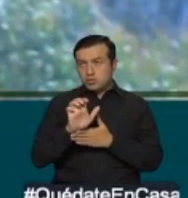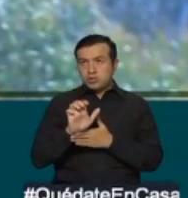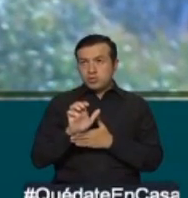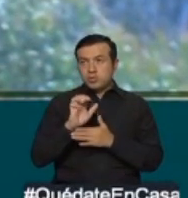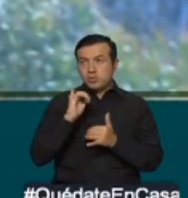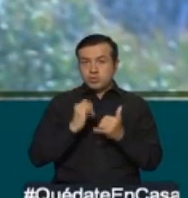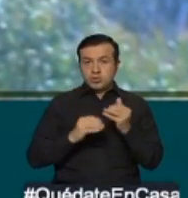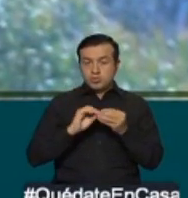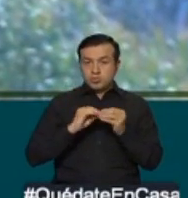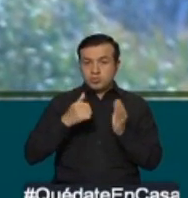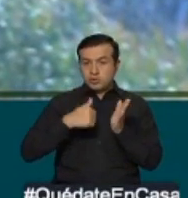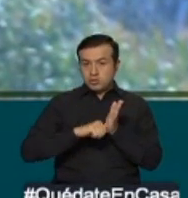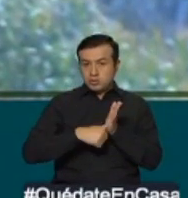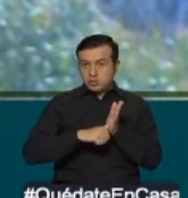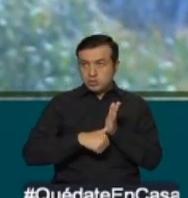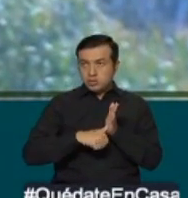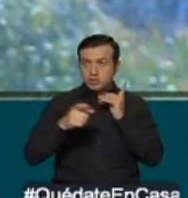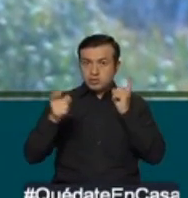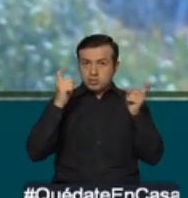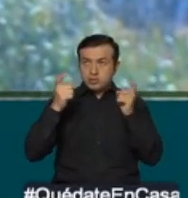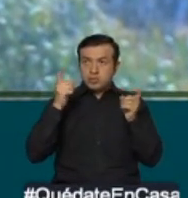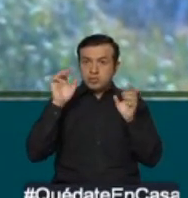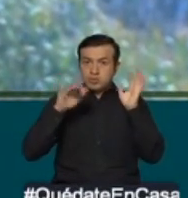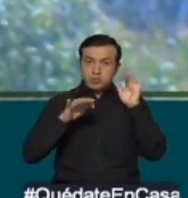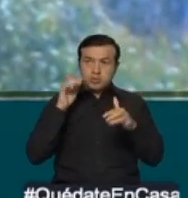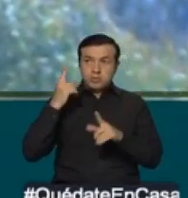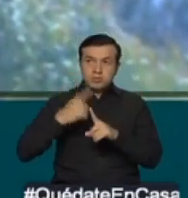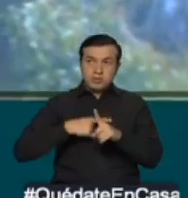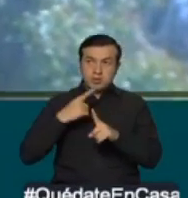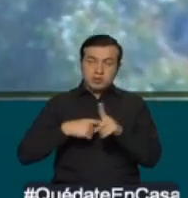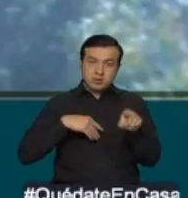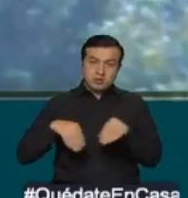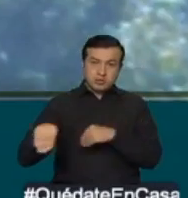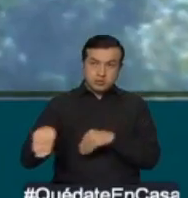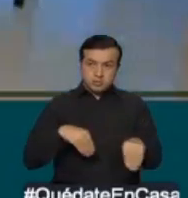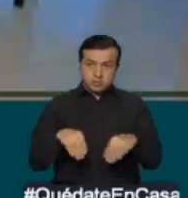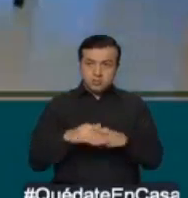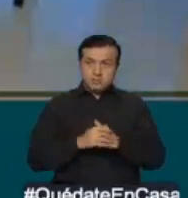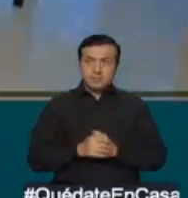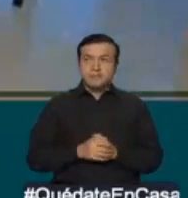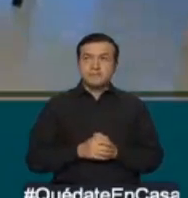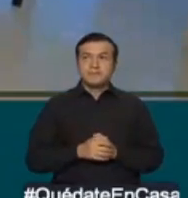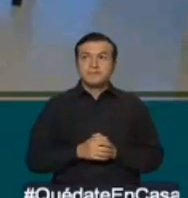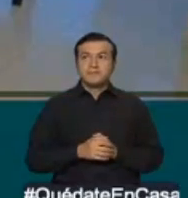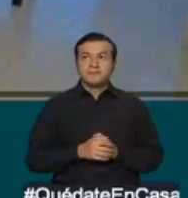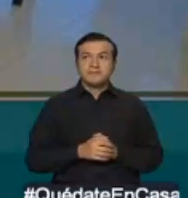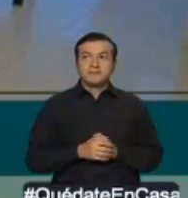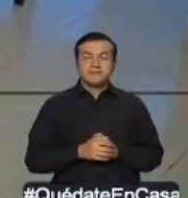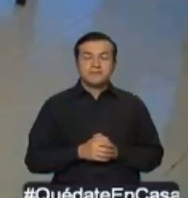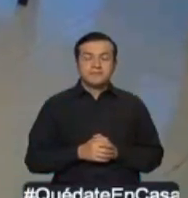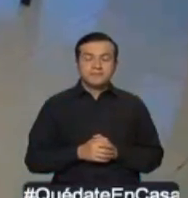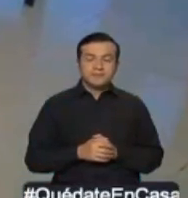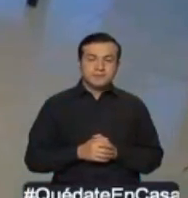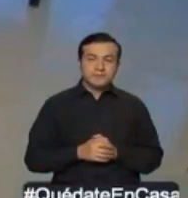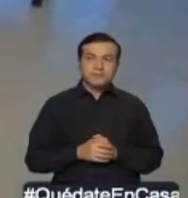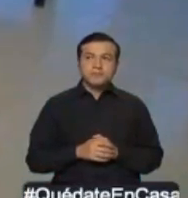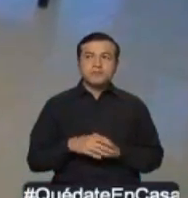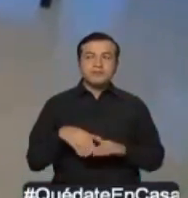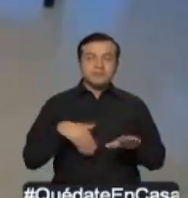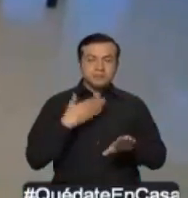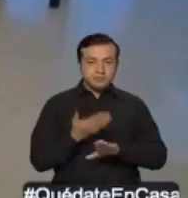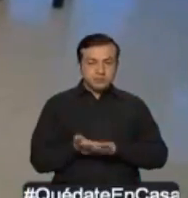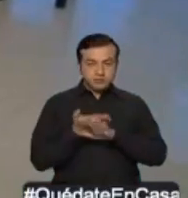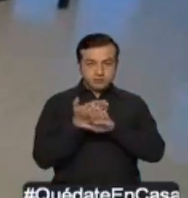último número de cédula para controlar la concurrencia de mercados y supermercados fabricio esta es una propuesta